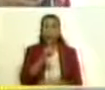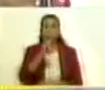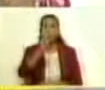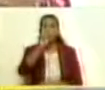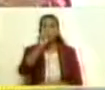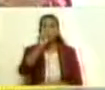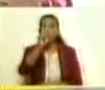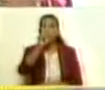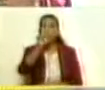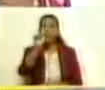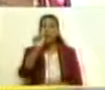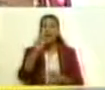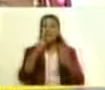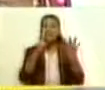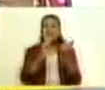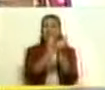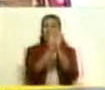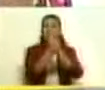7T